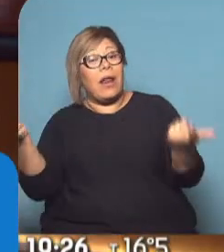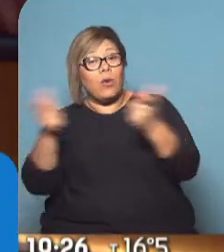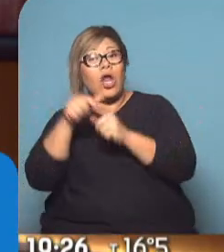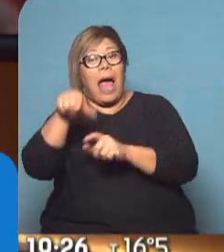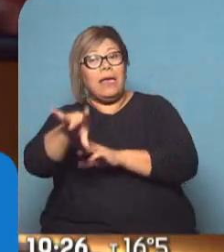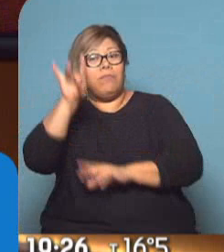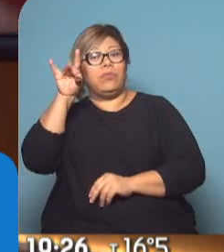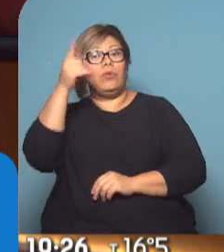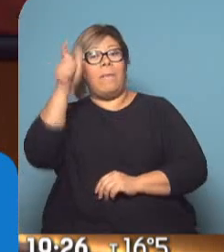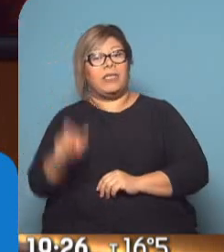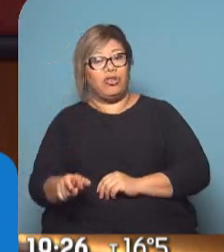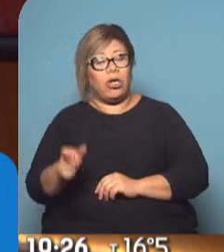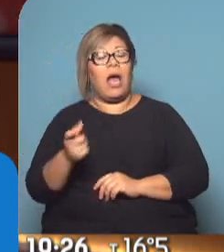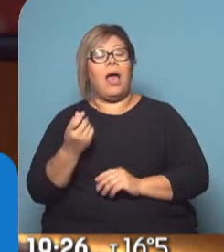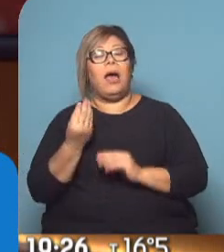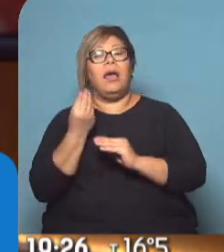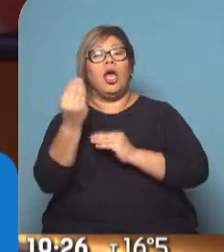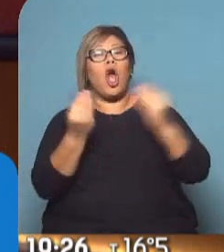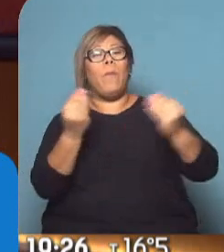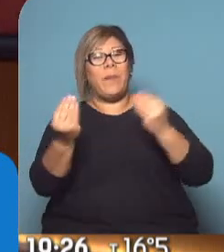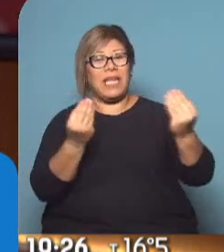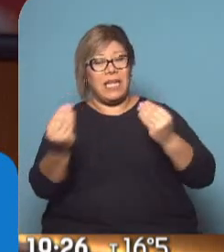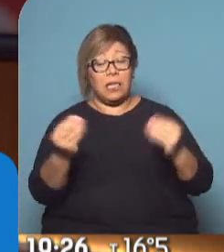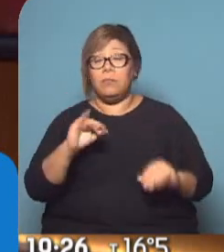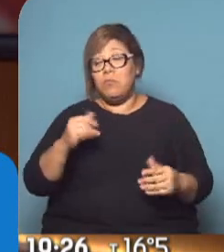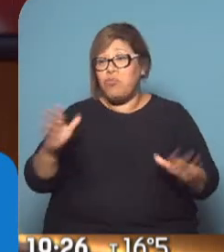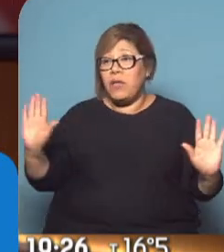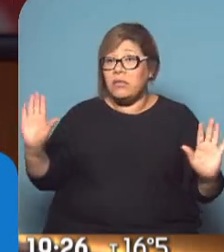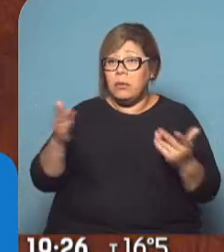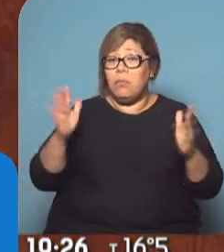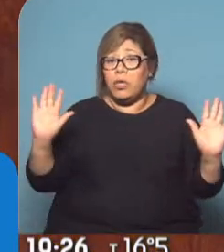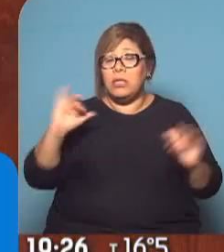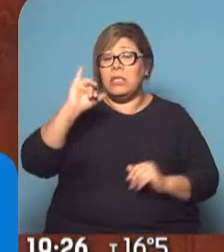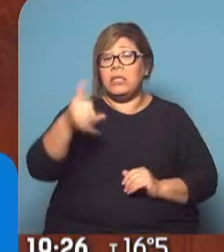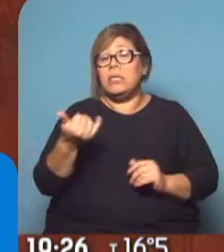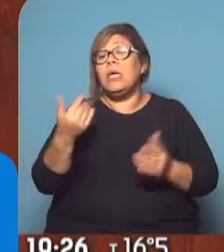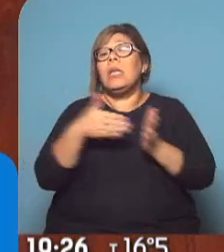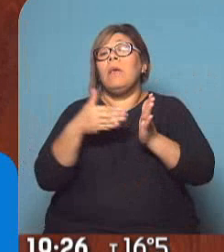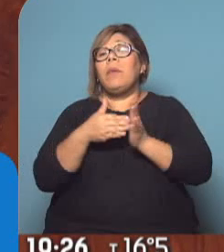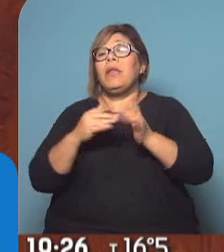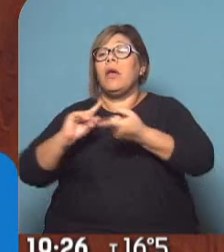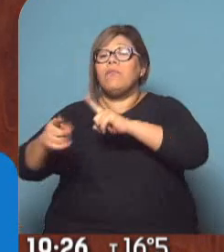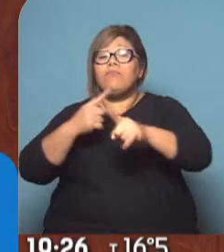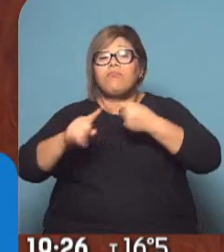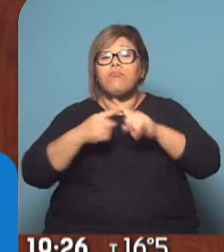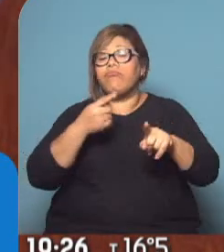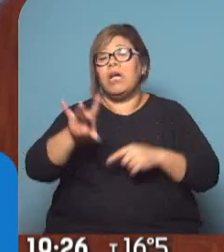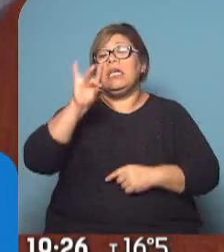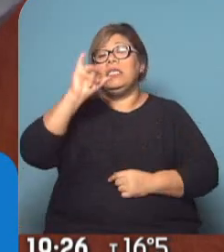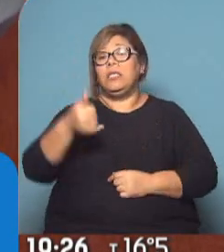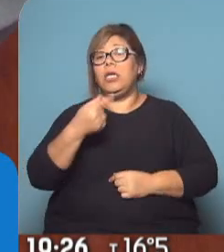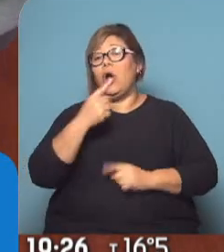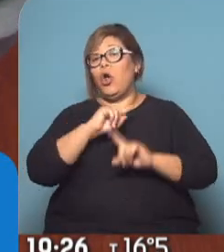salir de la convención puede salir del consenso de la dirigencia y bueno creemos que eso va a permitir fortalecer